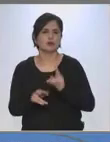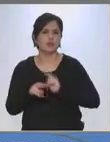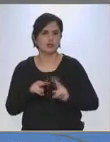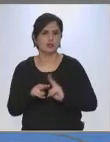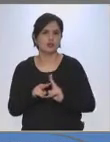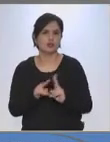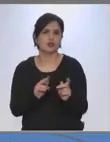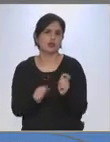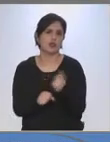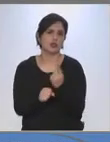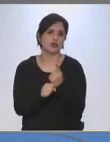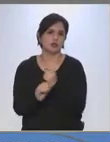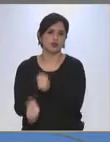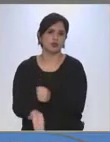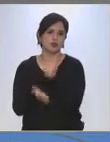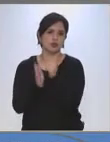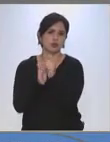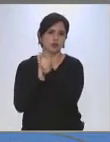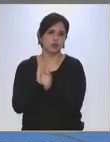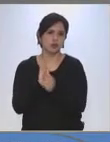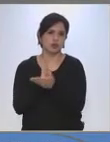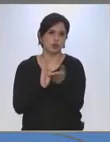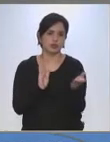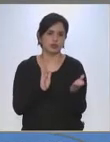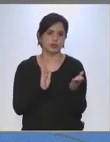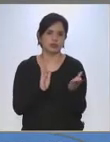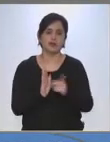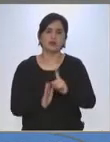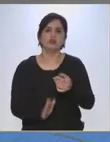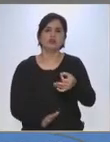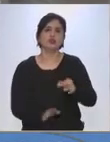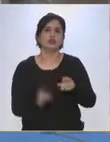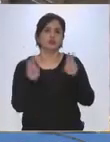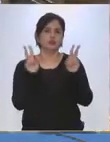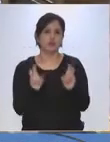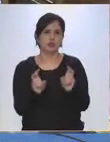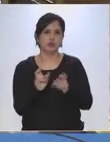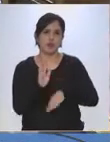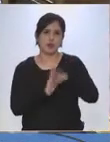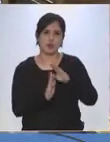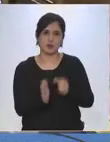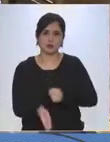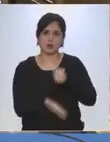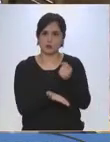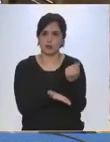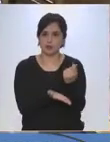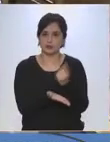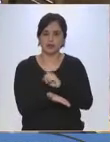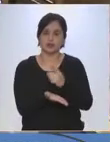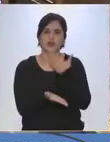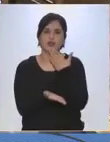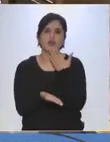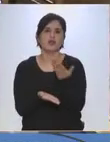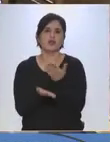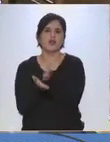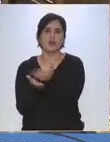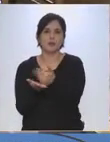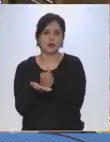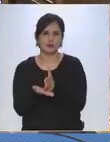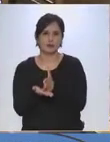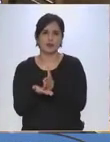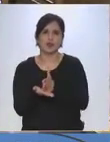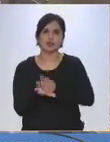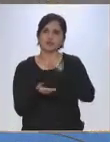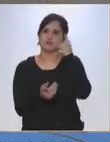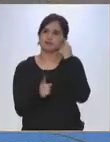en la discusión de los recursos para ustedes no sólo se trata de mayores recursos sino que también de una planificación que da